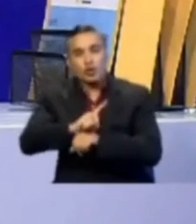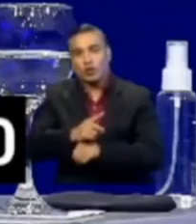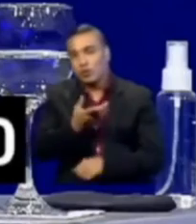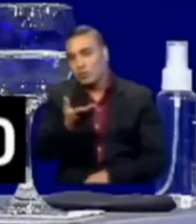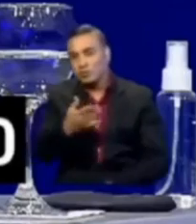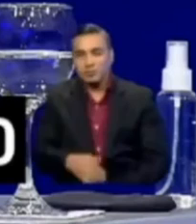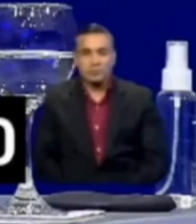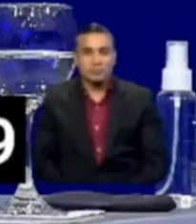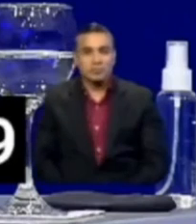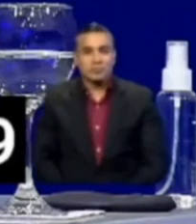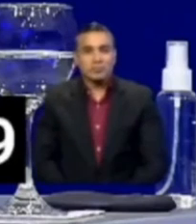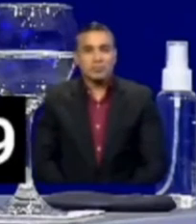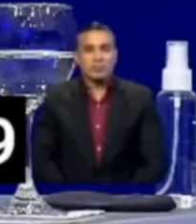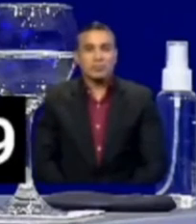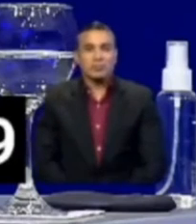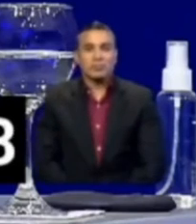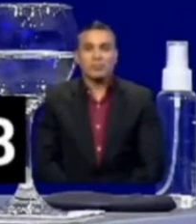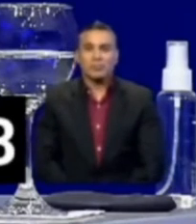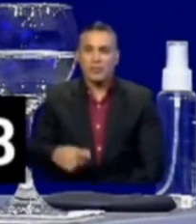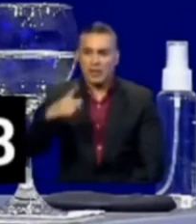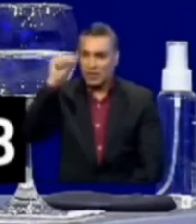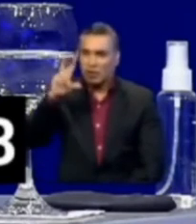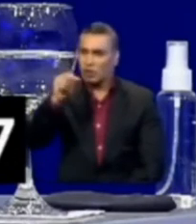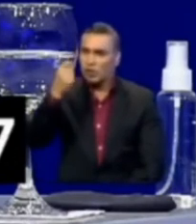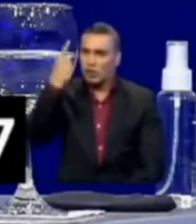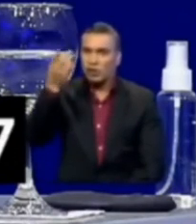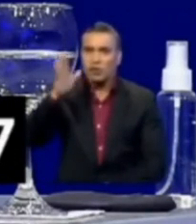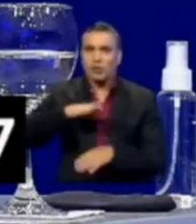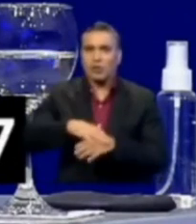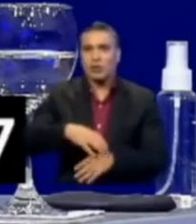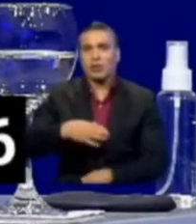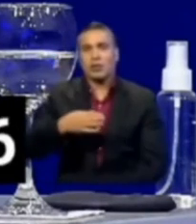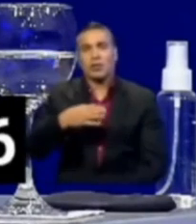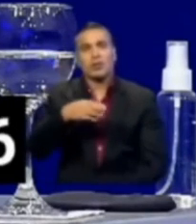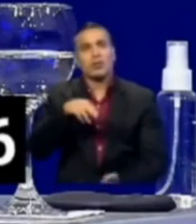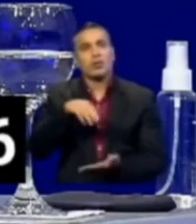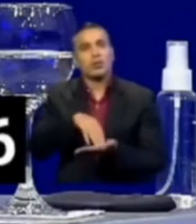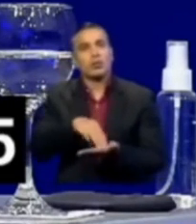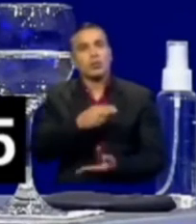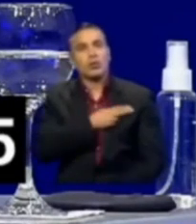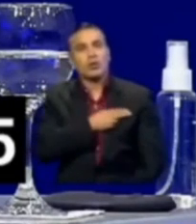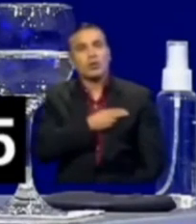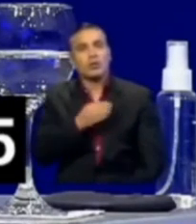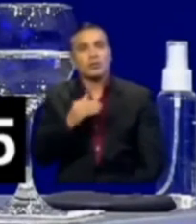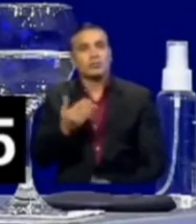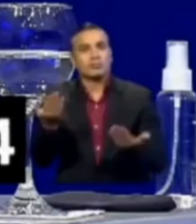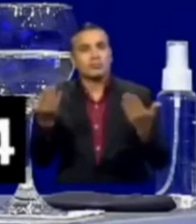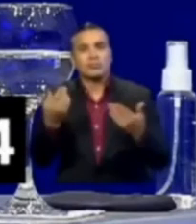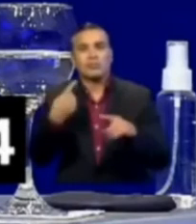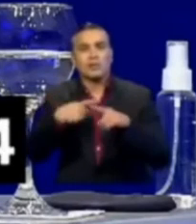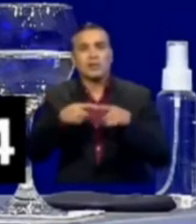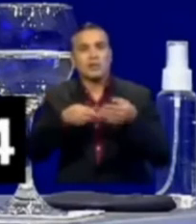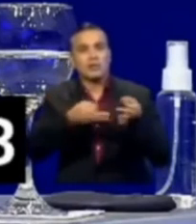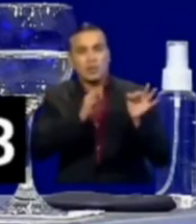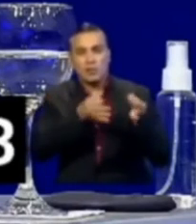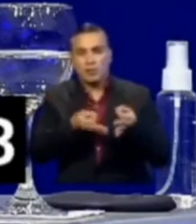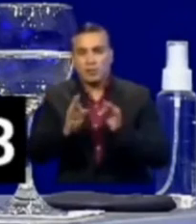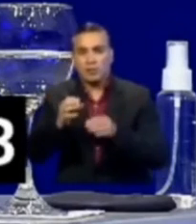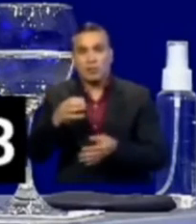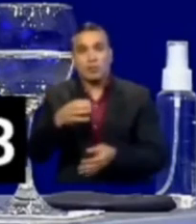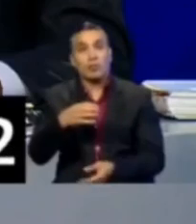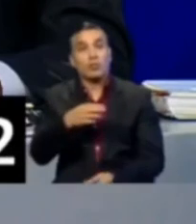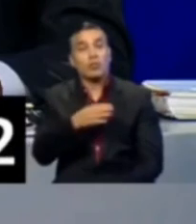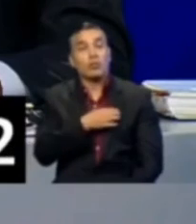interpelación. El señor Lazo no entiende sobre educación superior. No entiende que hay distintas ramas, la